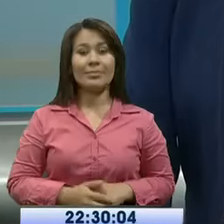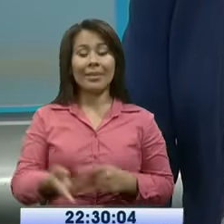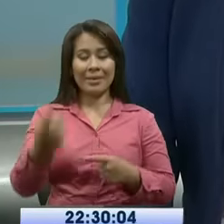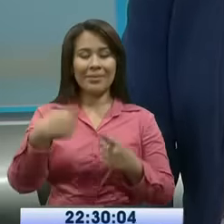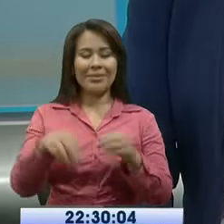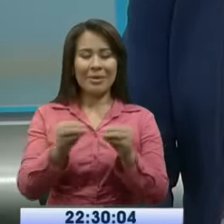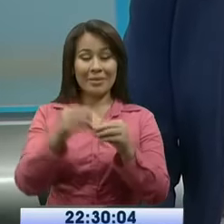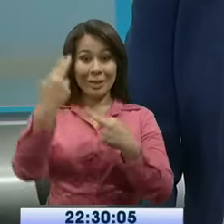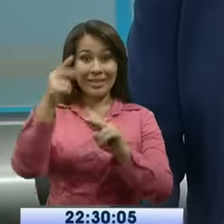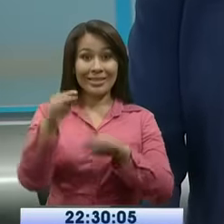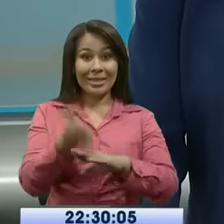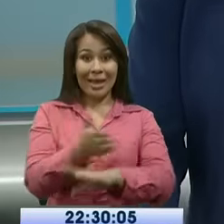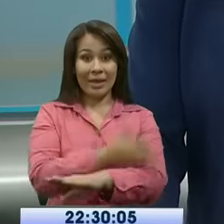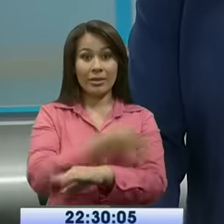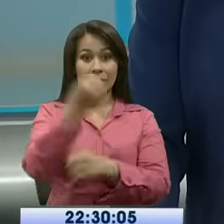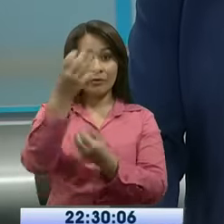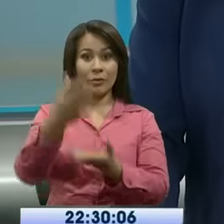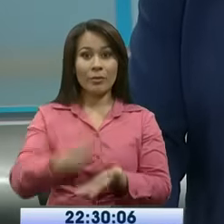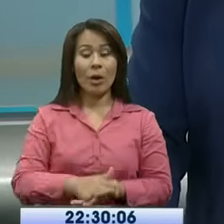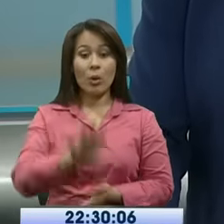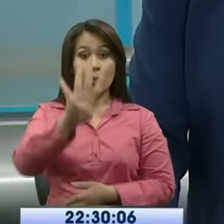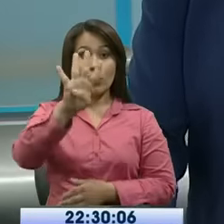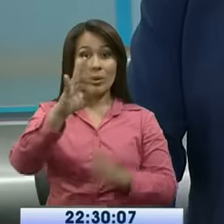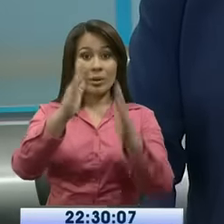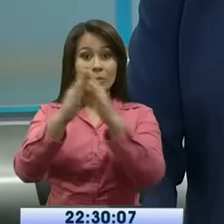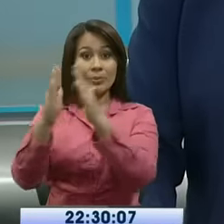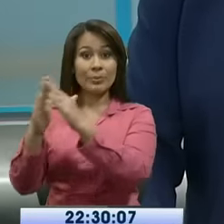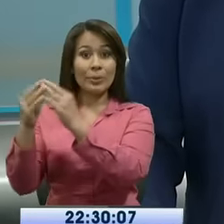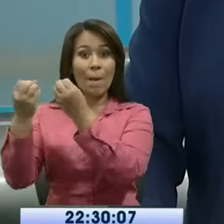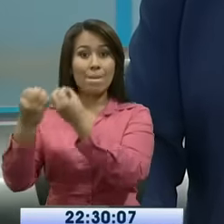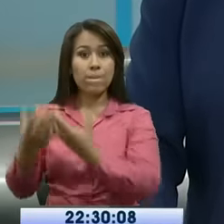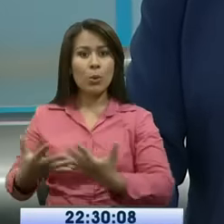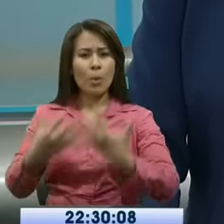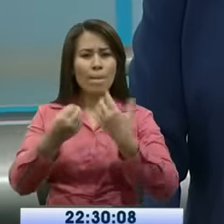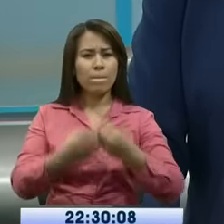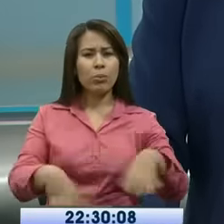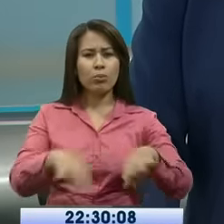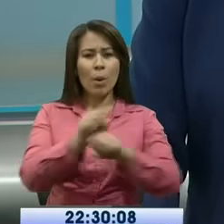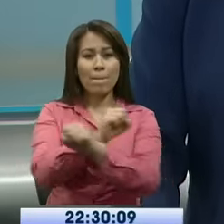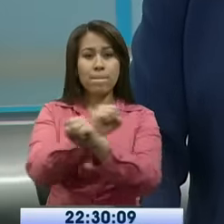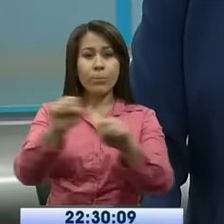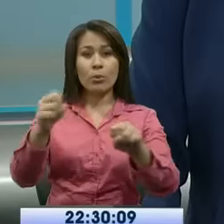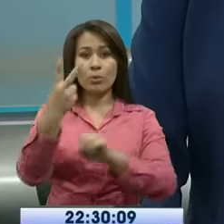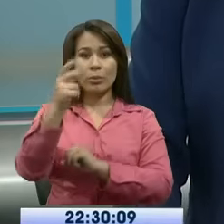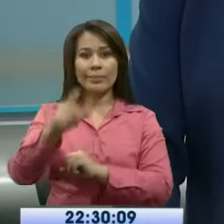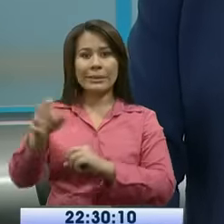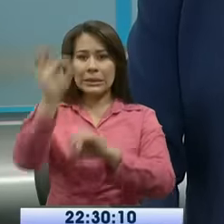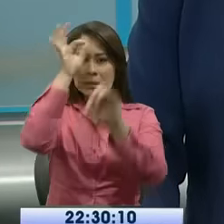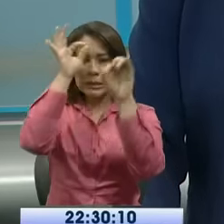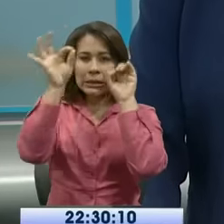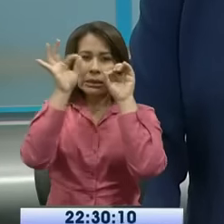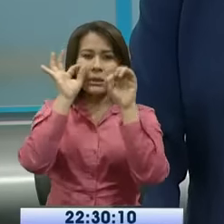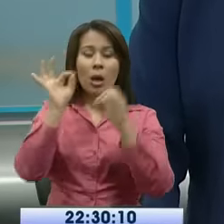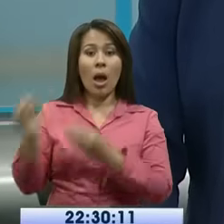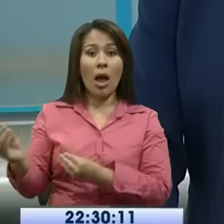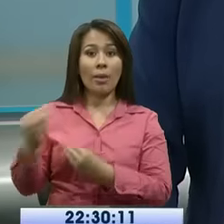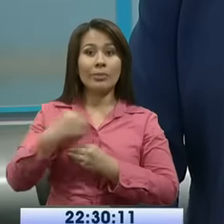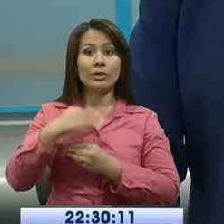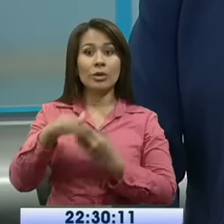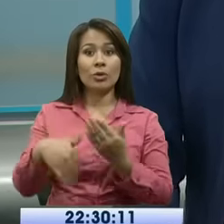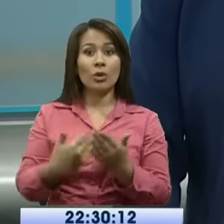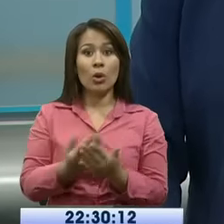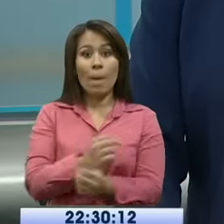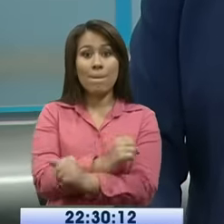Retomamos la información antes mencionada. 4 casas afectadas en su estructura y 2 personas heridas es el resultado de